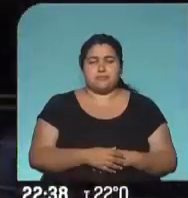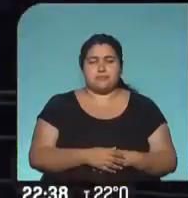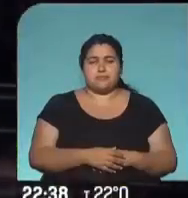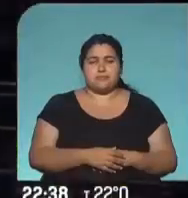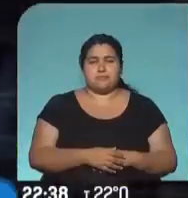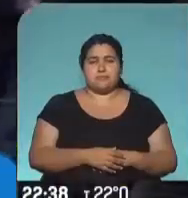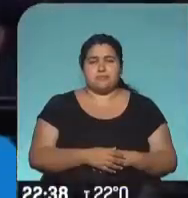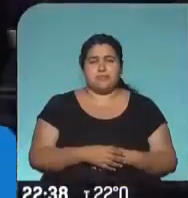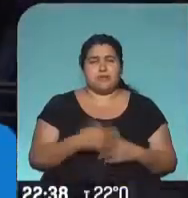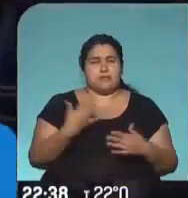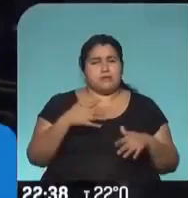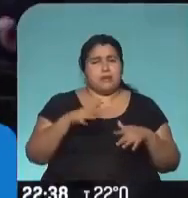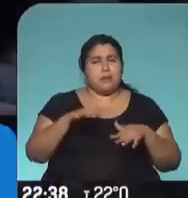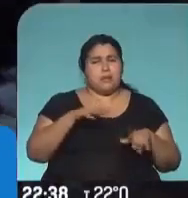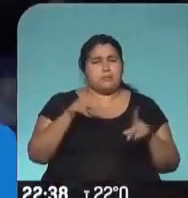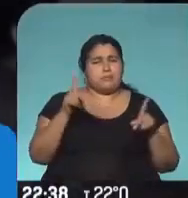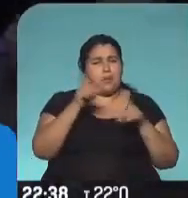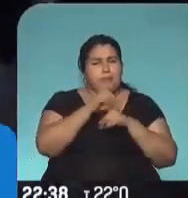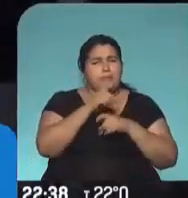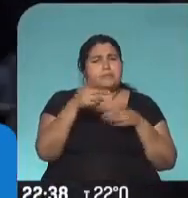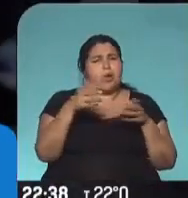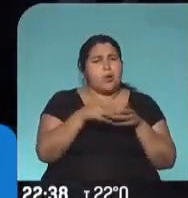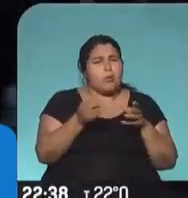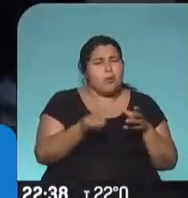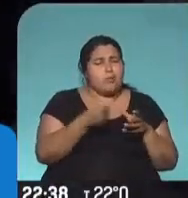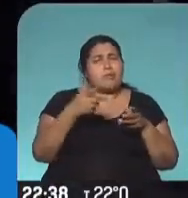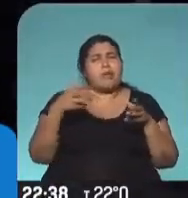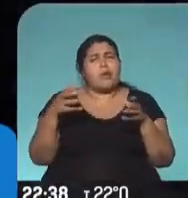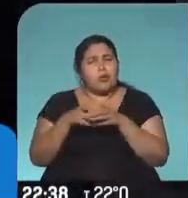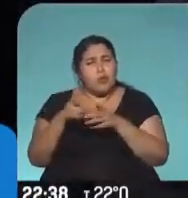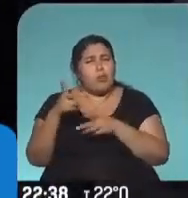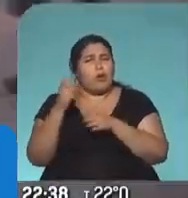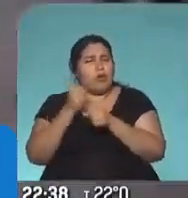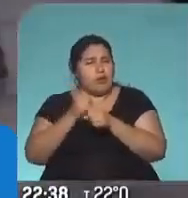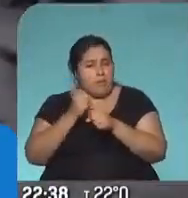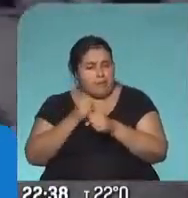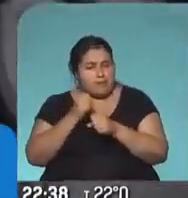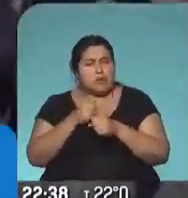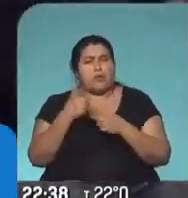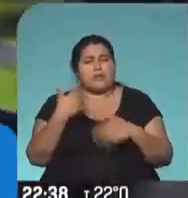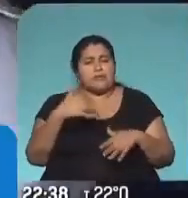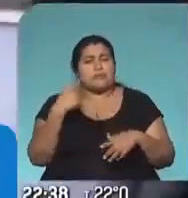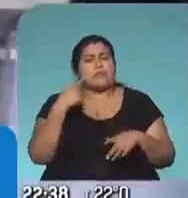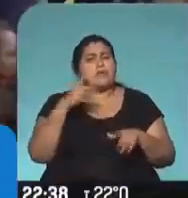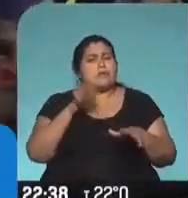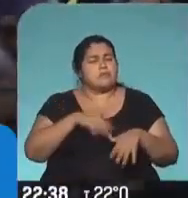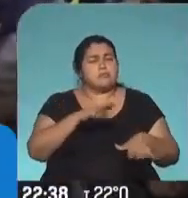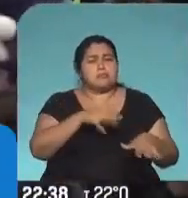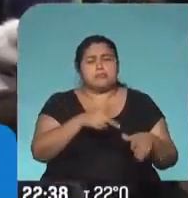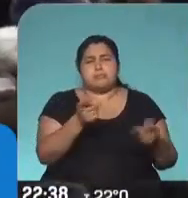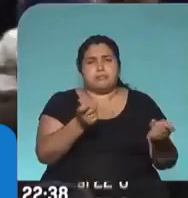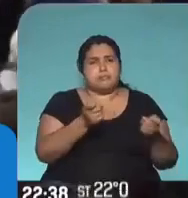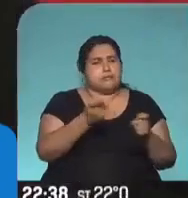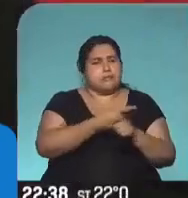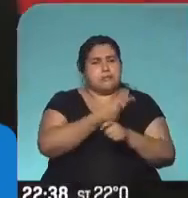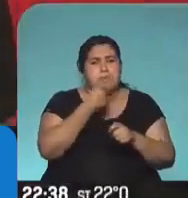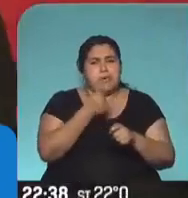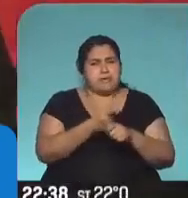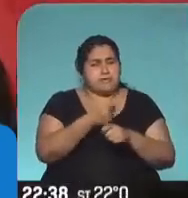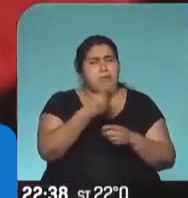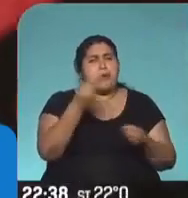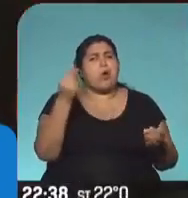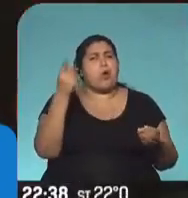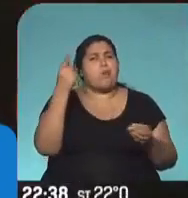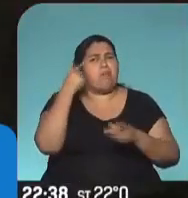A pesar de las concesiones a gremios y centrales obreras, el gobierno francés no logra contener las protestas contra la reforma previsional impulsada por